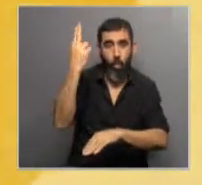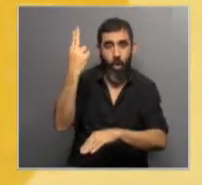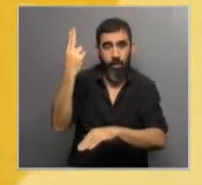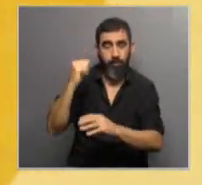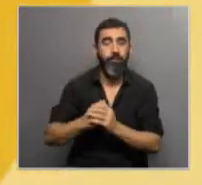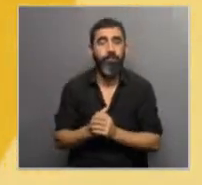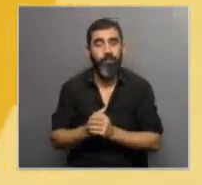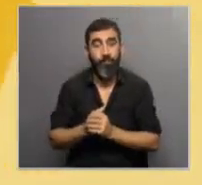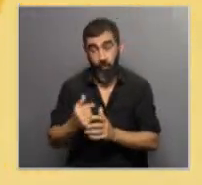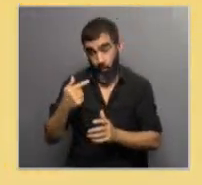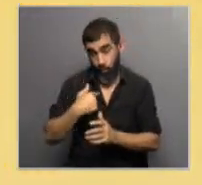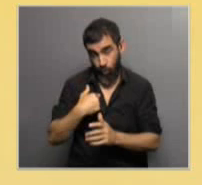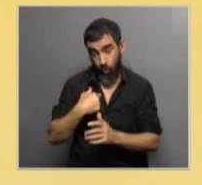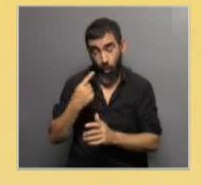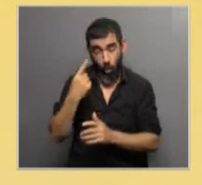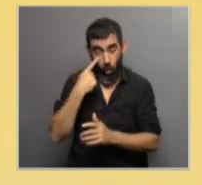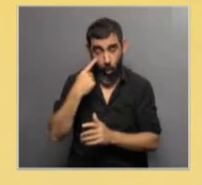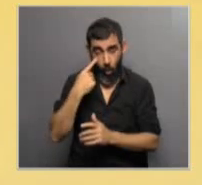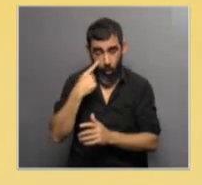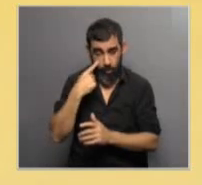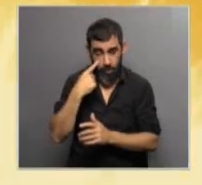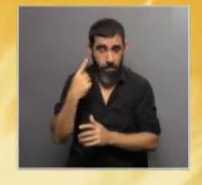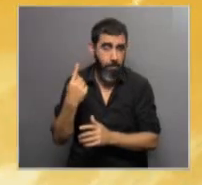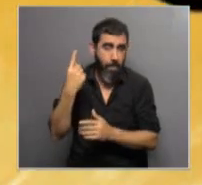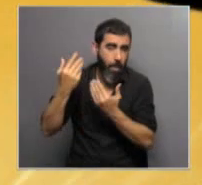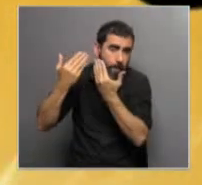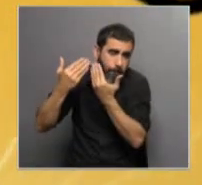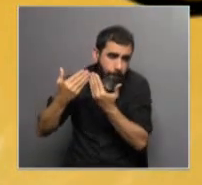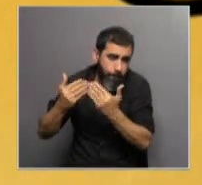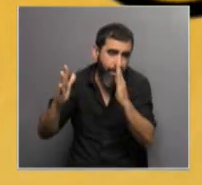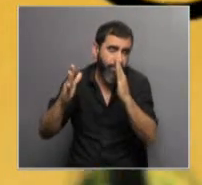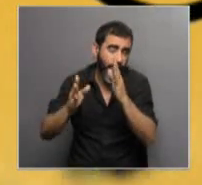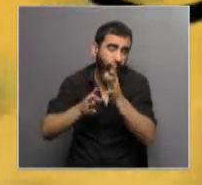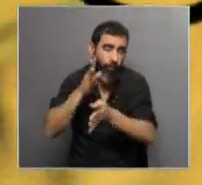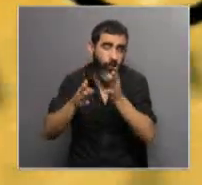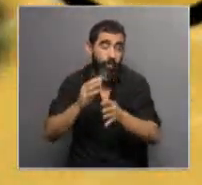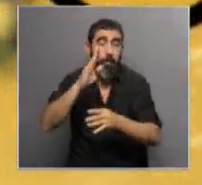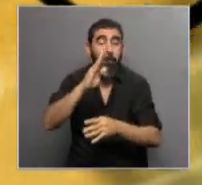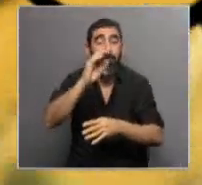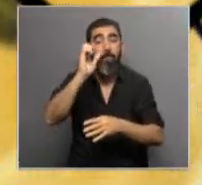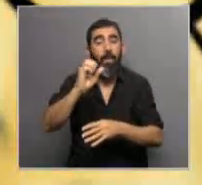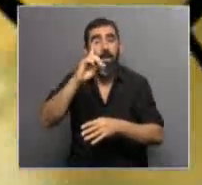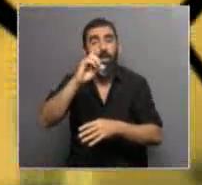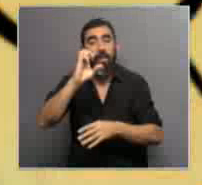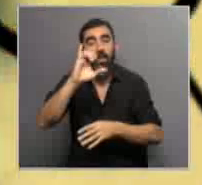cuando yo le conocí cuando comenzaba a funcionar el progresivo en